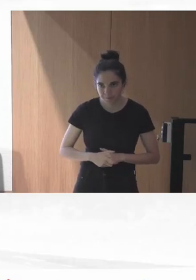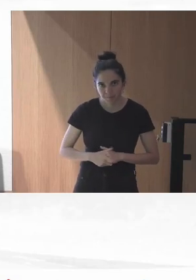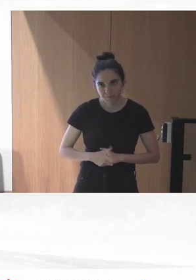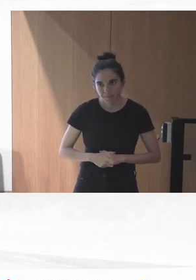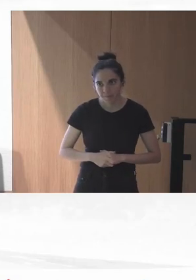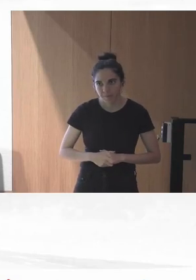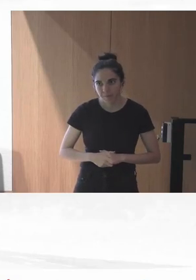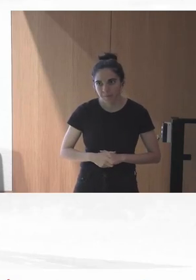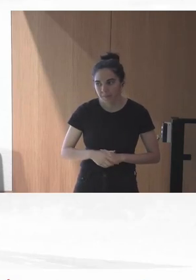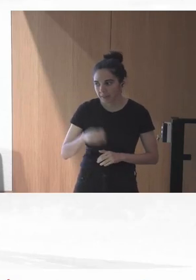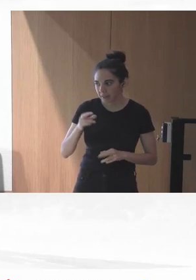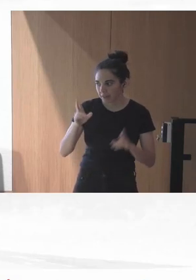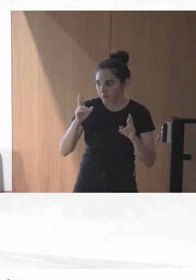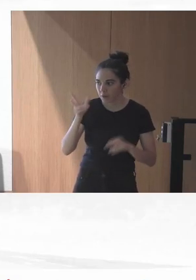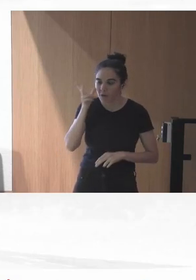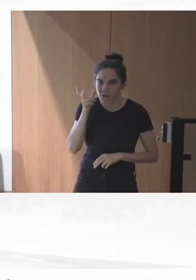espero que pueda oír también.